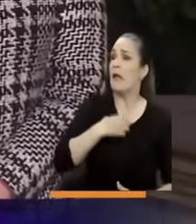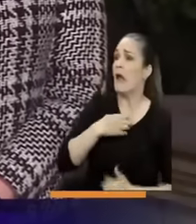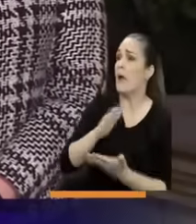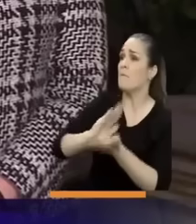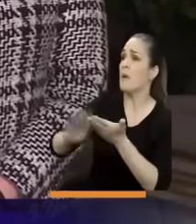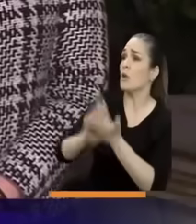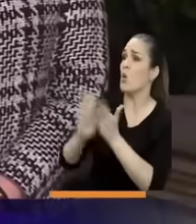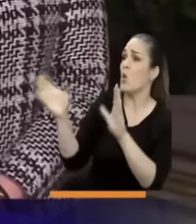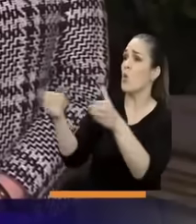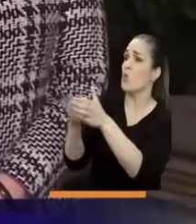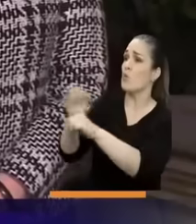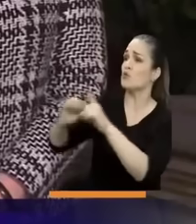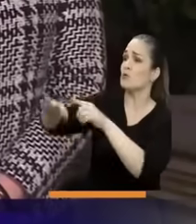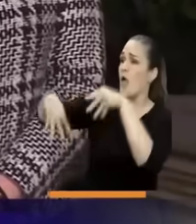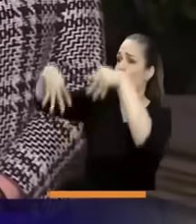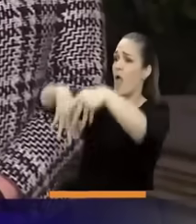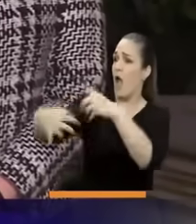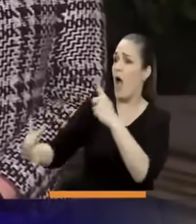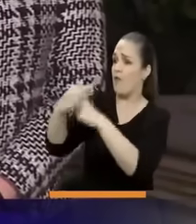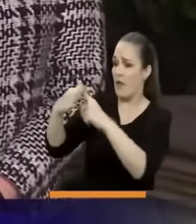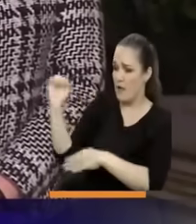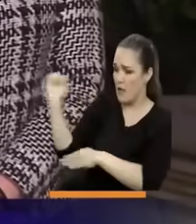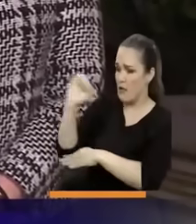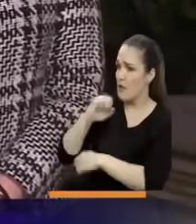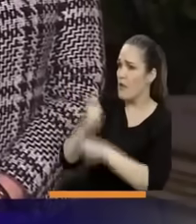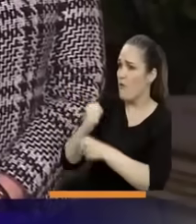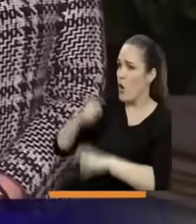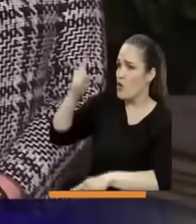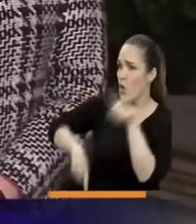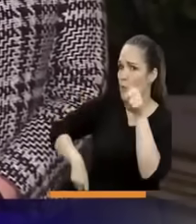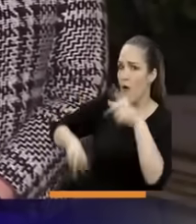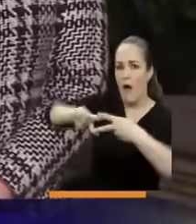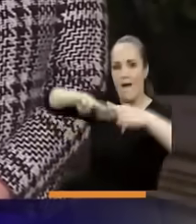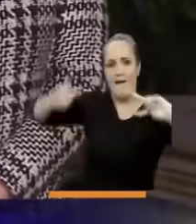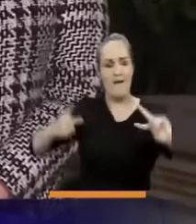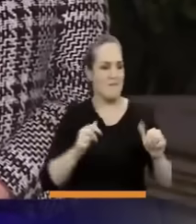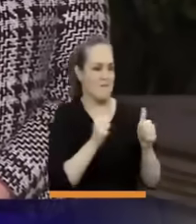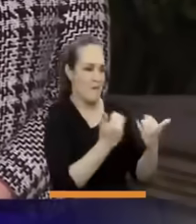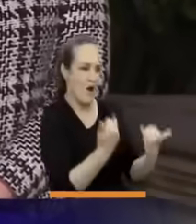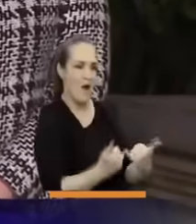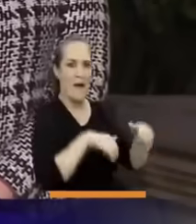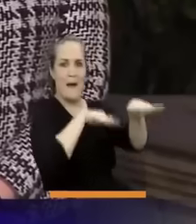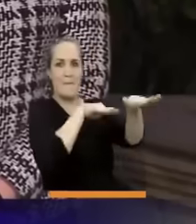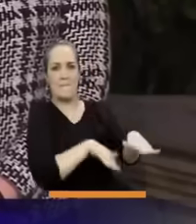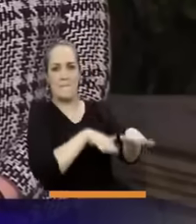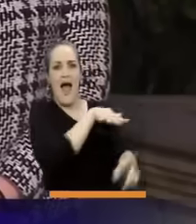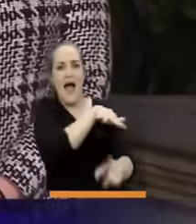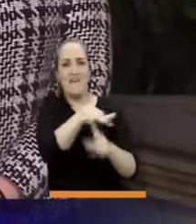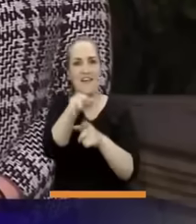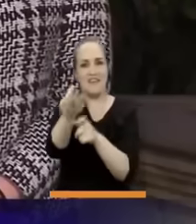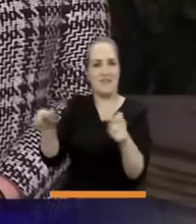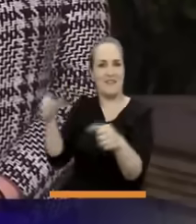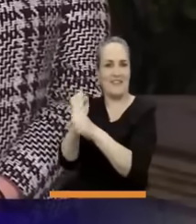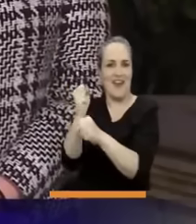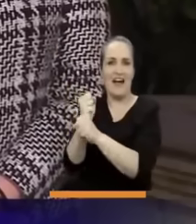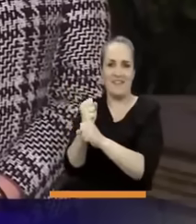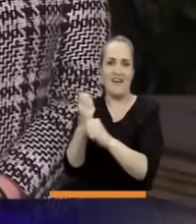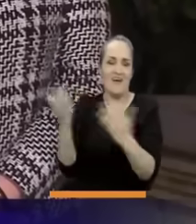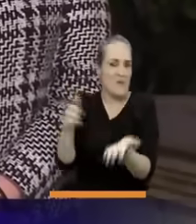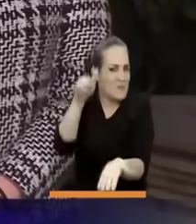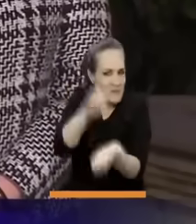parte de organizaciones sociales que afectan su trabajo. El bloqueo de los camioneros hoy afecta al trabajo,